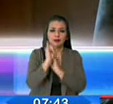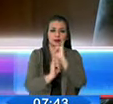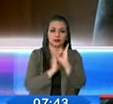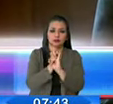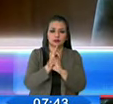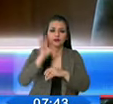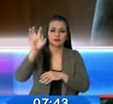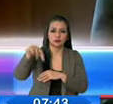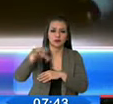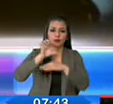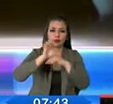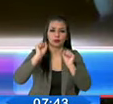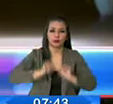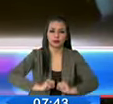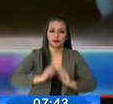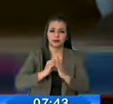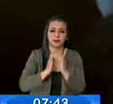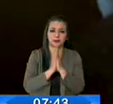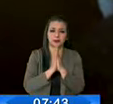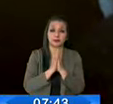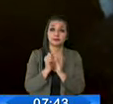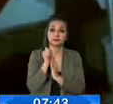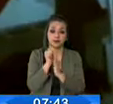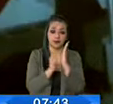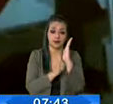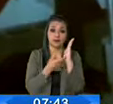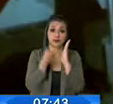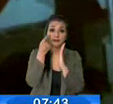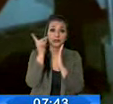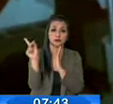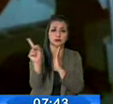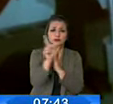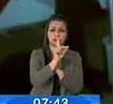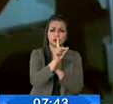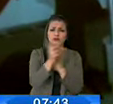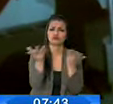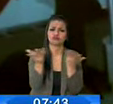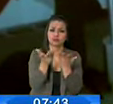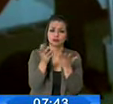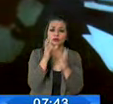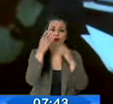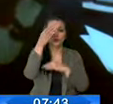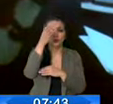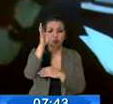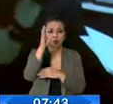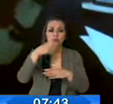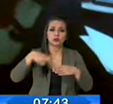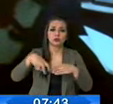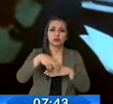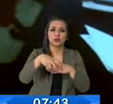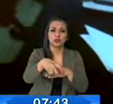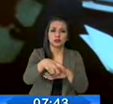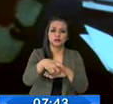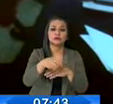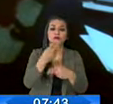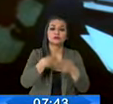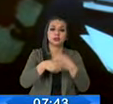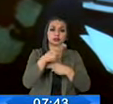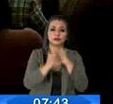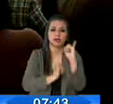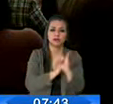del Estado ecuatoriano. La agenda también delimitará la toma de decisiones en los sectores de cultura, turismo y comercio exterior,